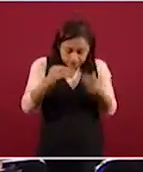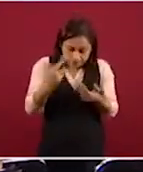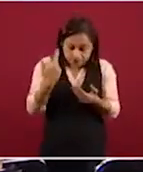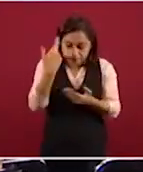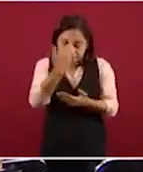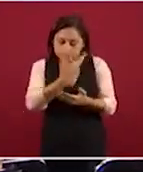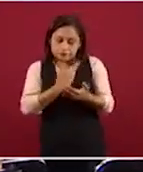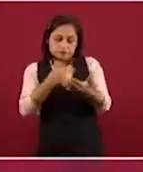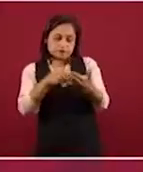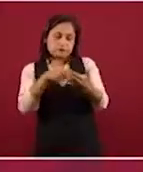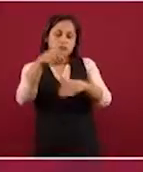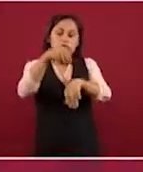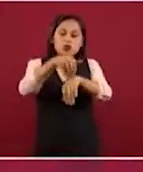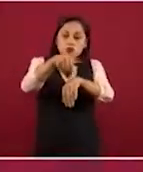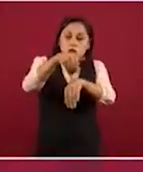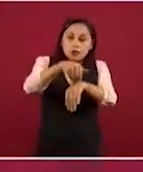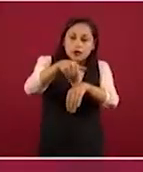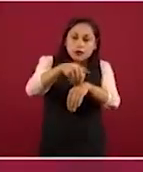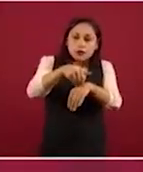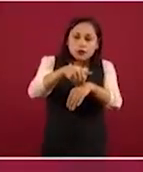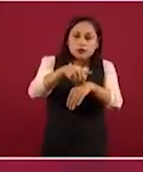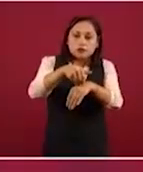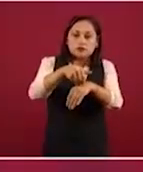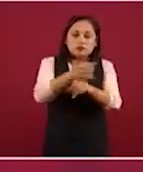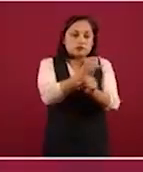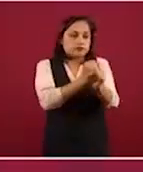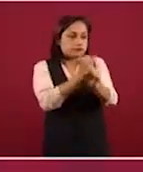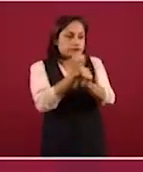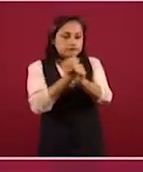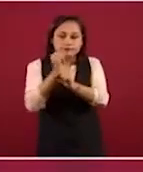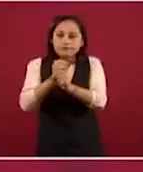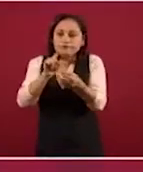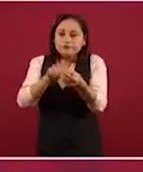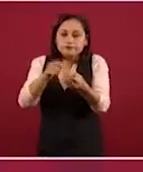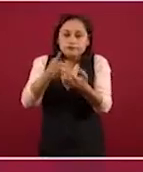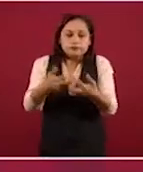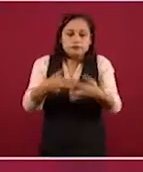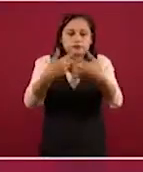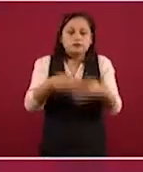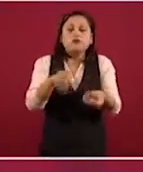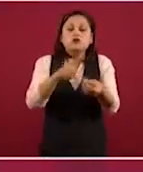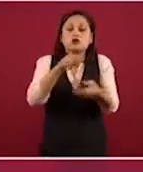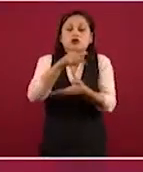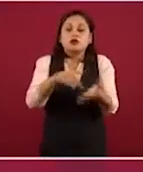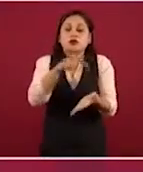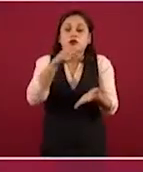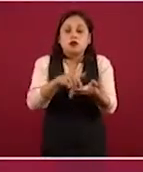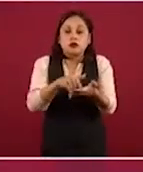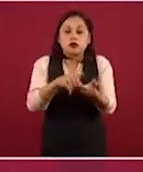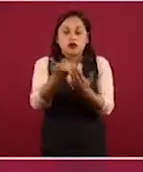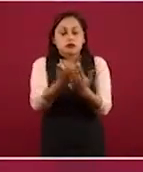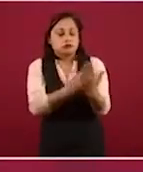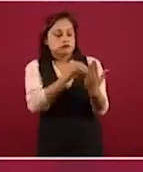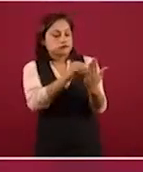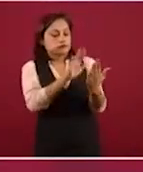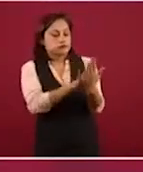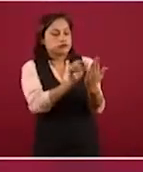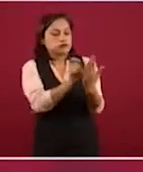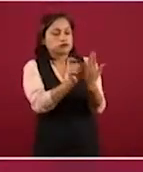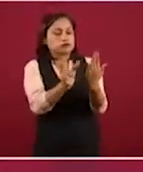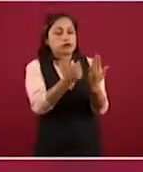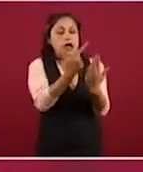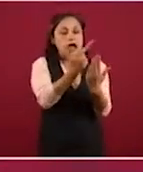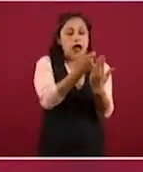identificando matrículas, la fabricación de dónde viene, y esa, así pudimos